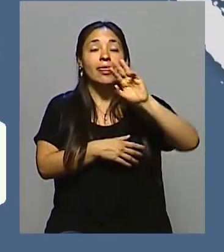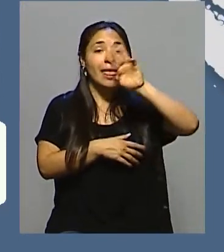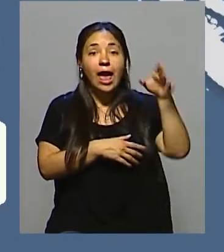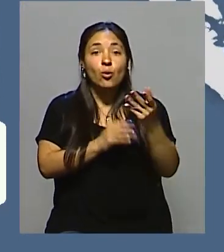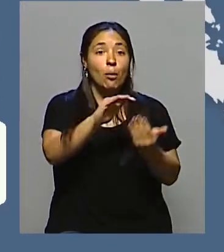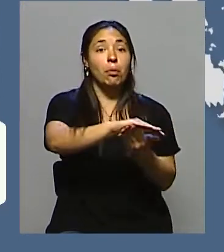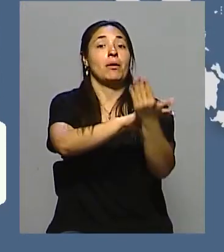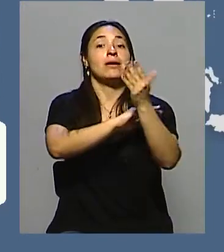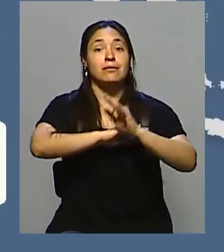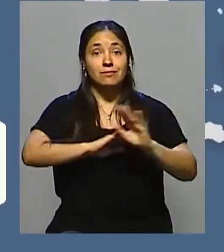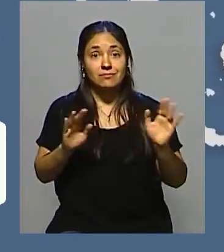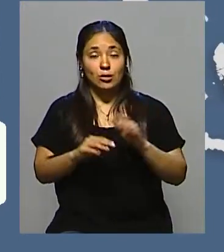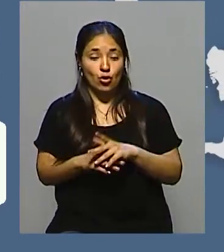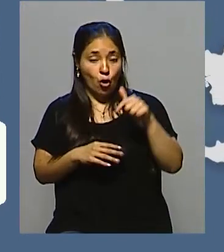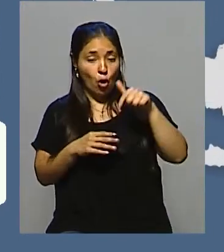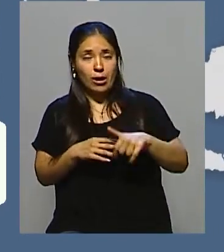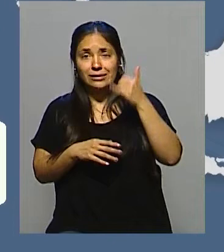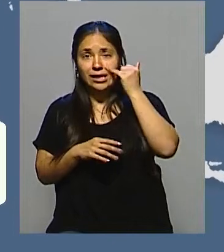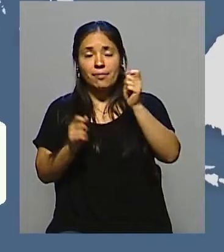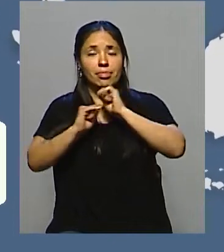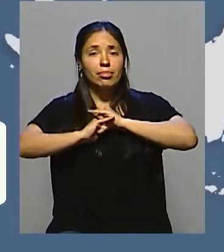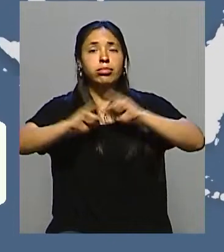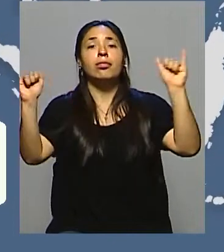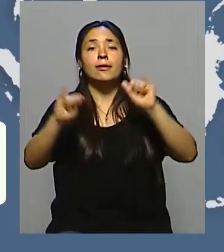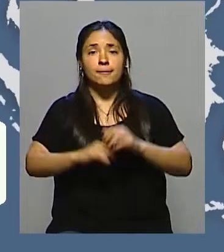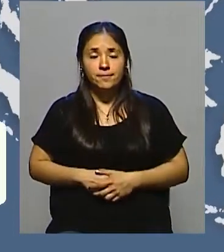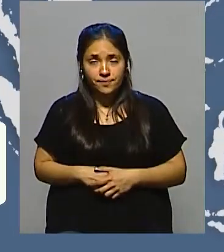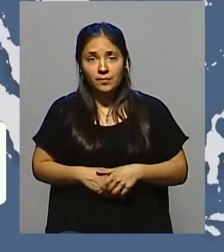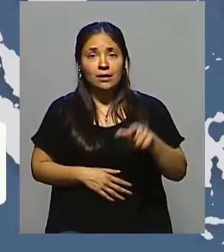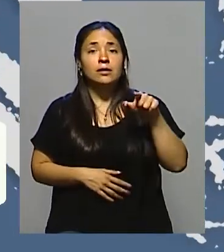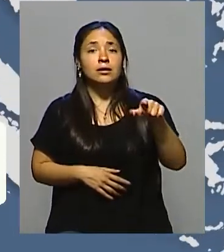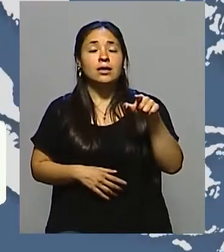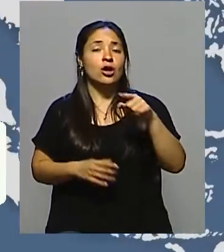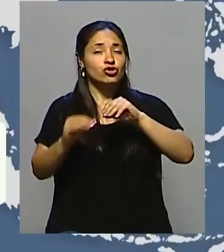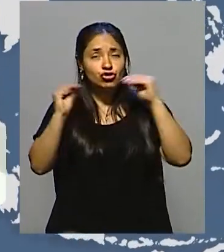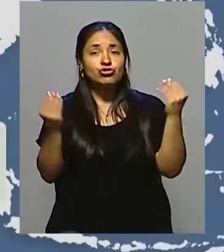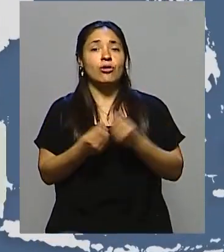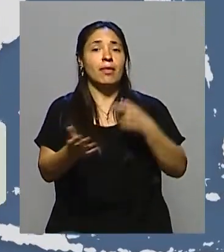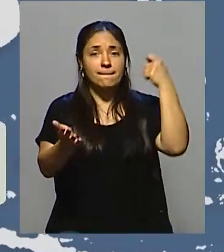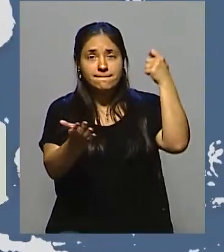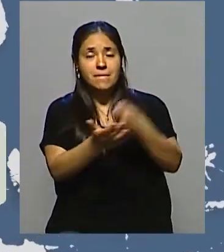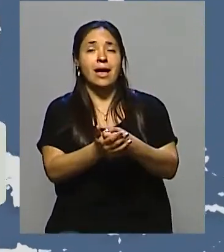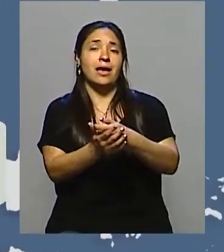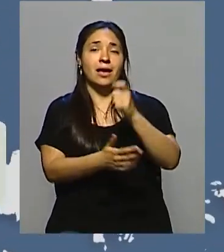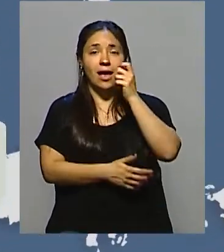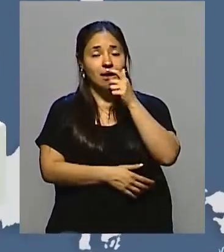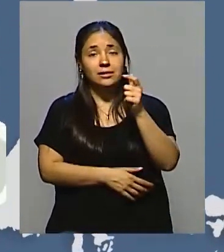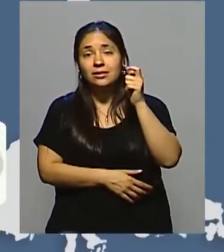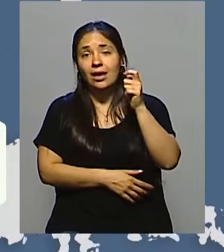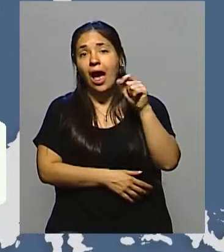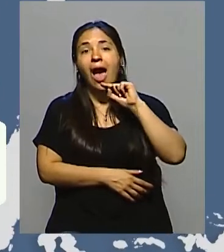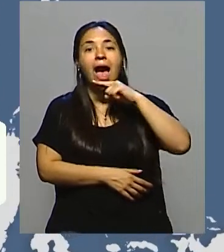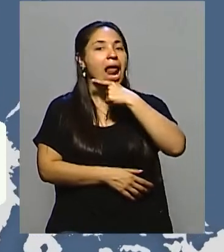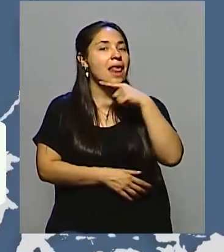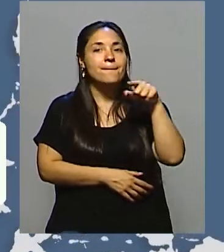ya hoy ha declarado que va a pagar la totalidad de las boletas de los alemanes